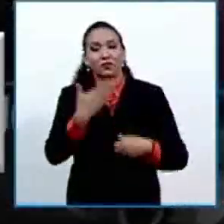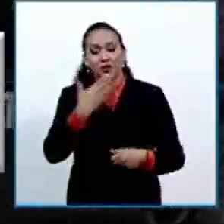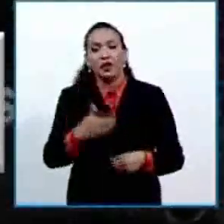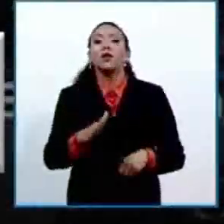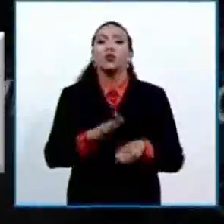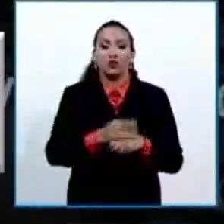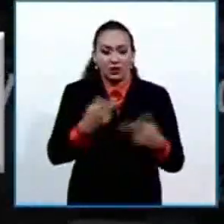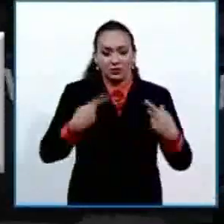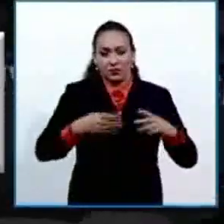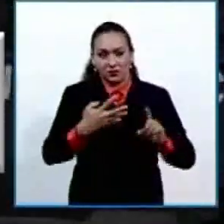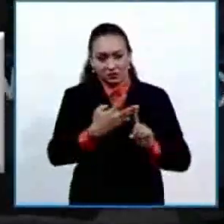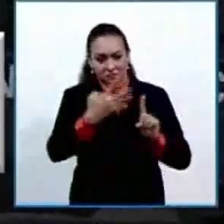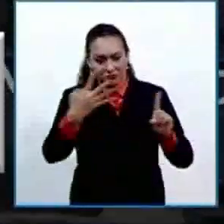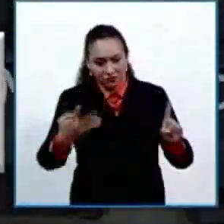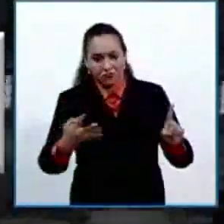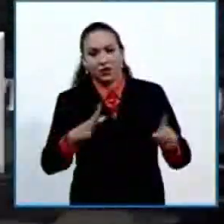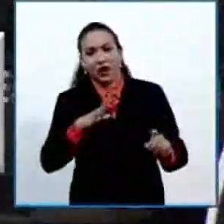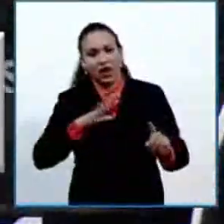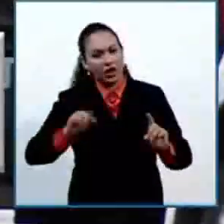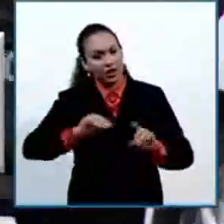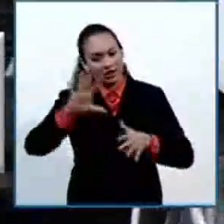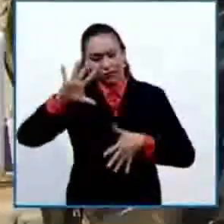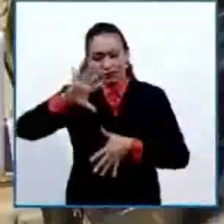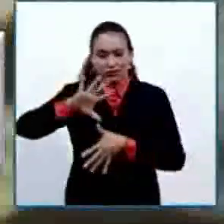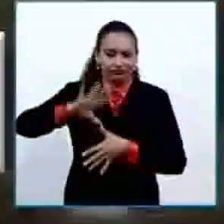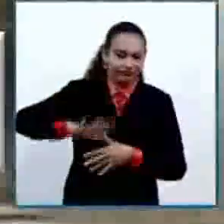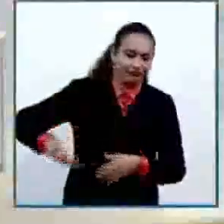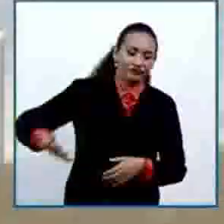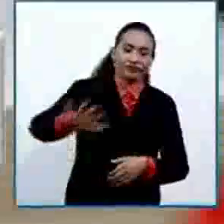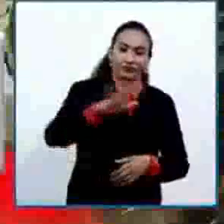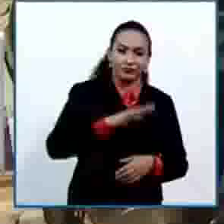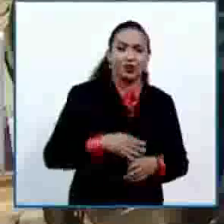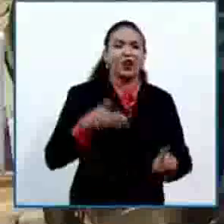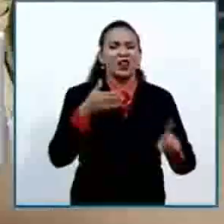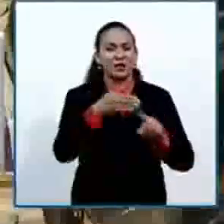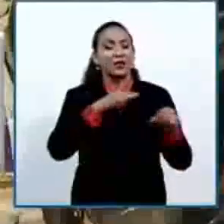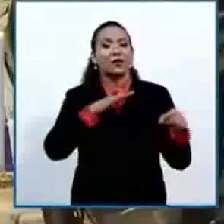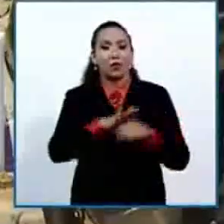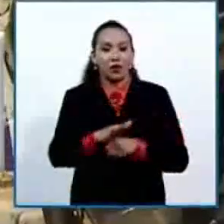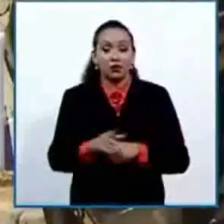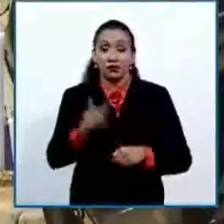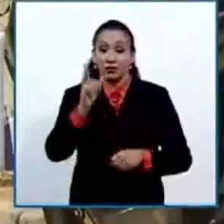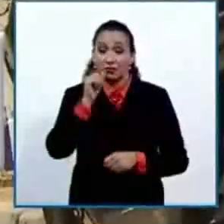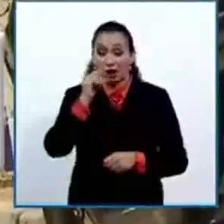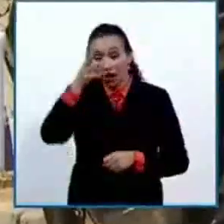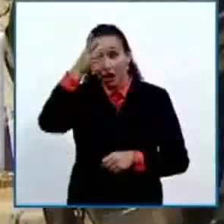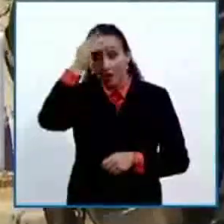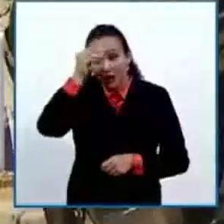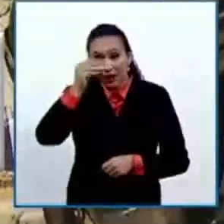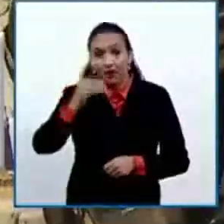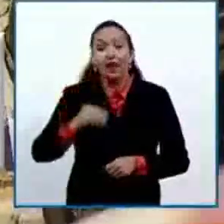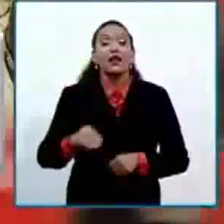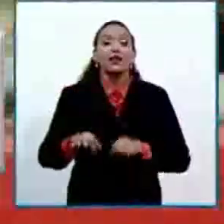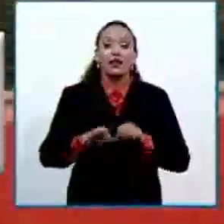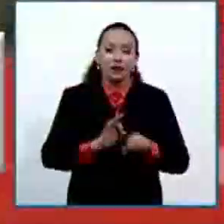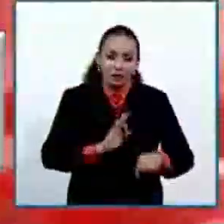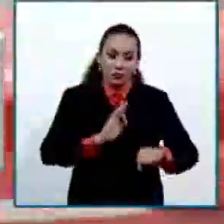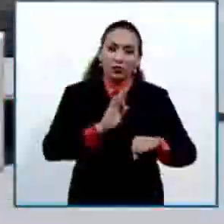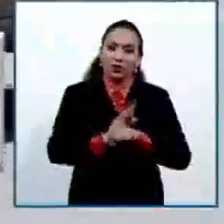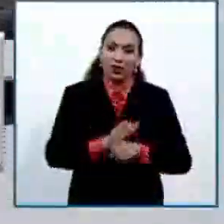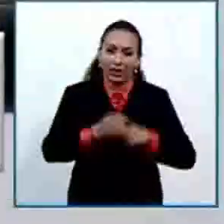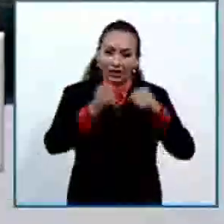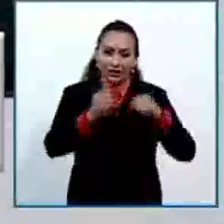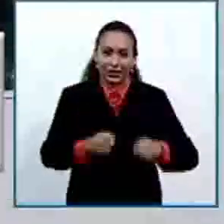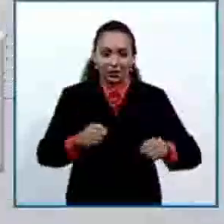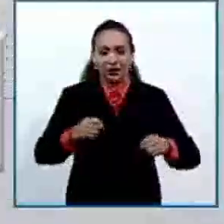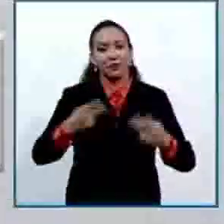esta diversidad sexual en todo el continente americano. El objetivo es que puedan desempeñar su papel crucial de salvaguardar la seguridad